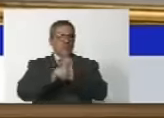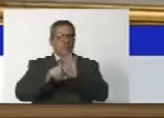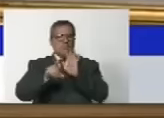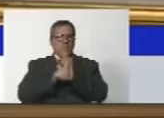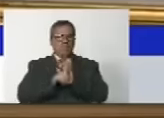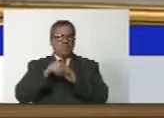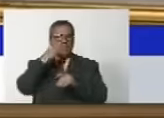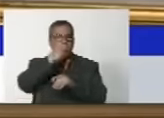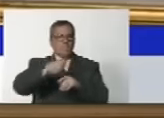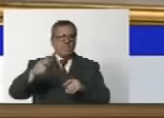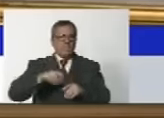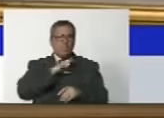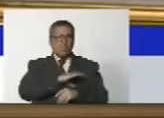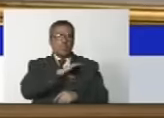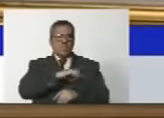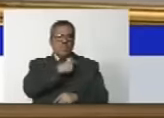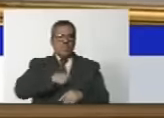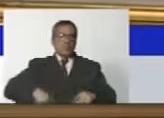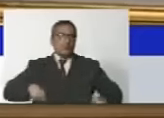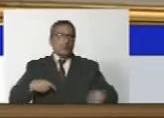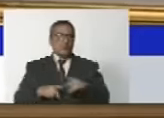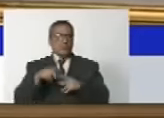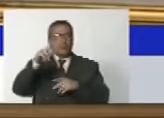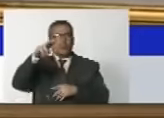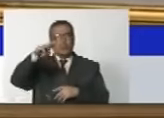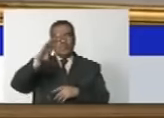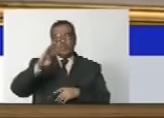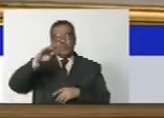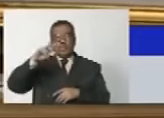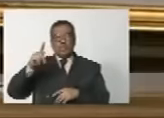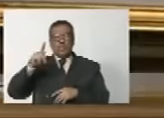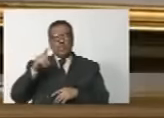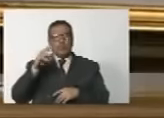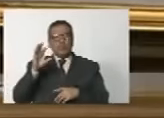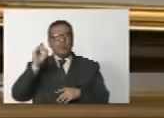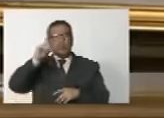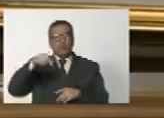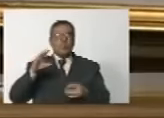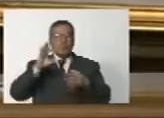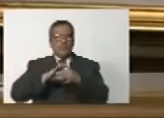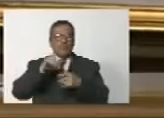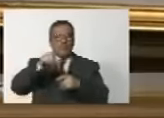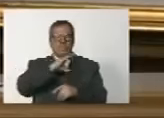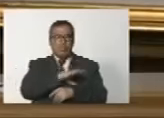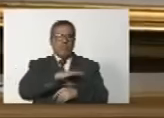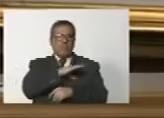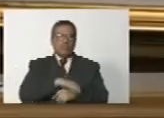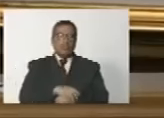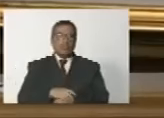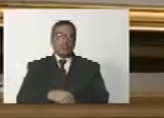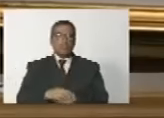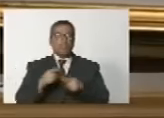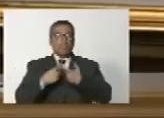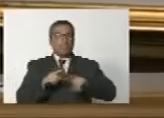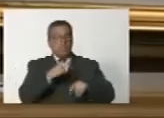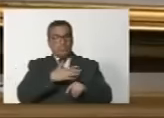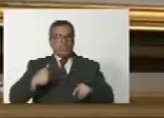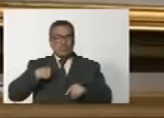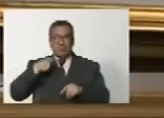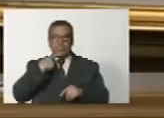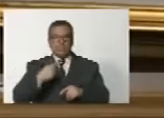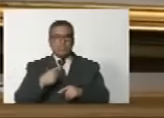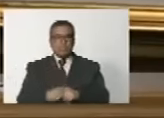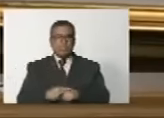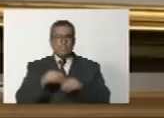poder popular. Una comisión que preside nuestra compañera diputada Blanca Cao. Yo formo parte de esa, también de esa comisión. Pero quiero pedirle